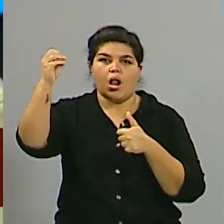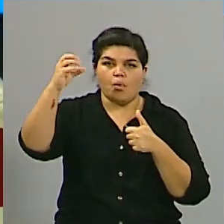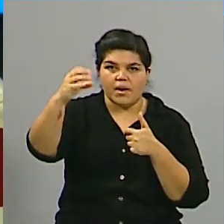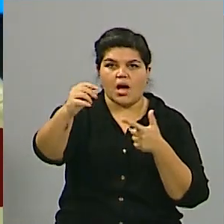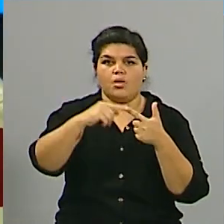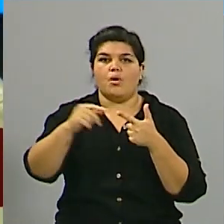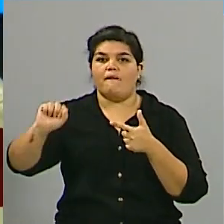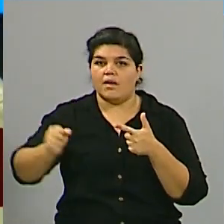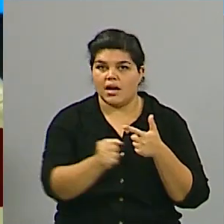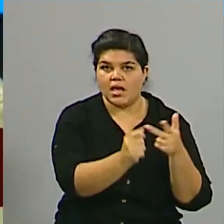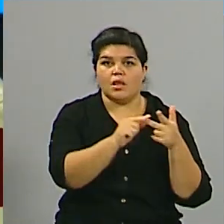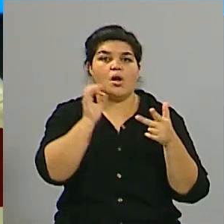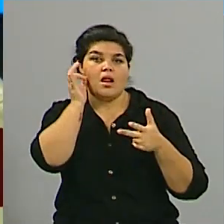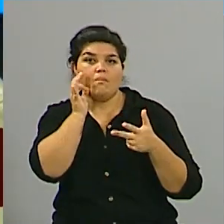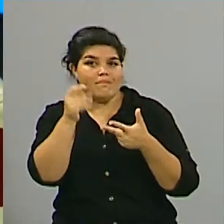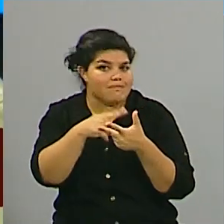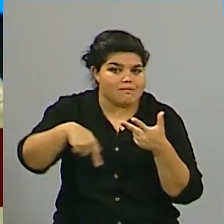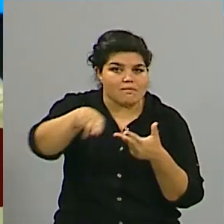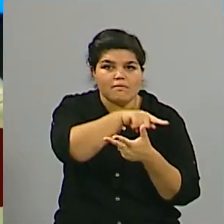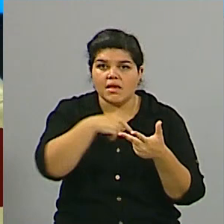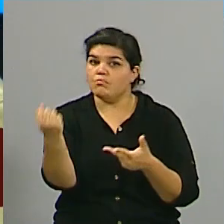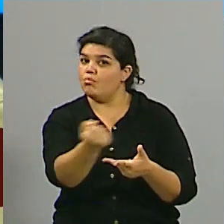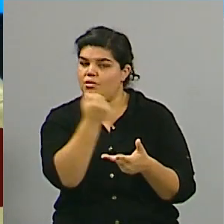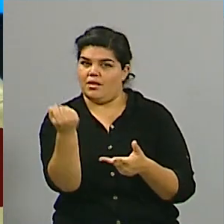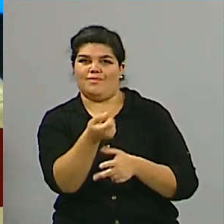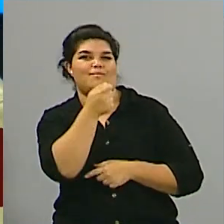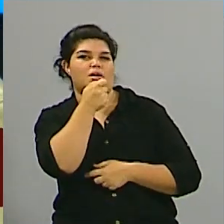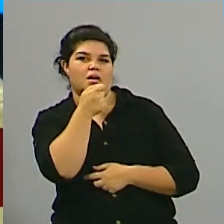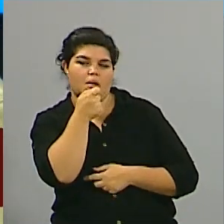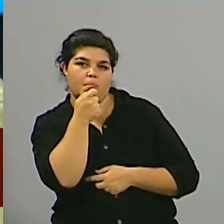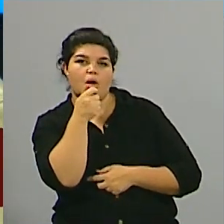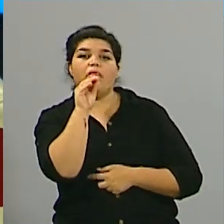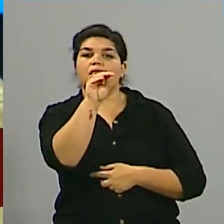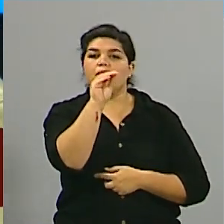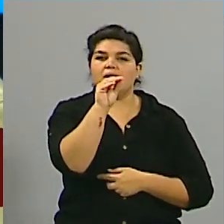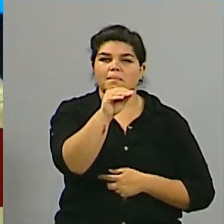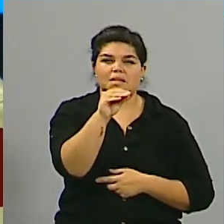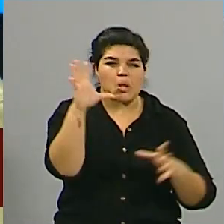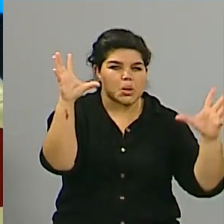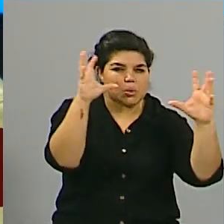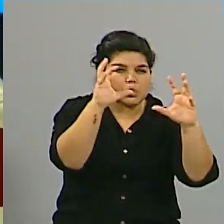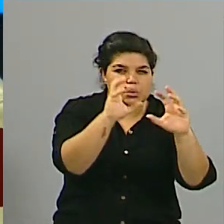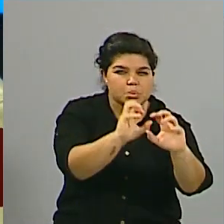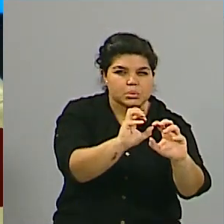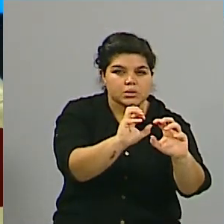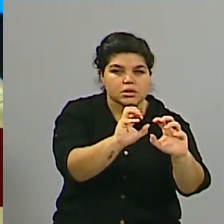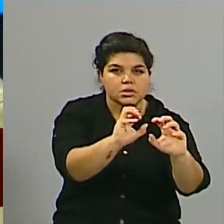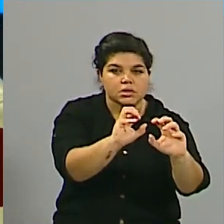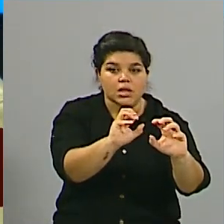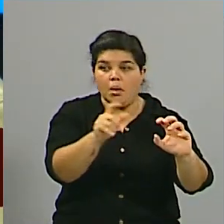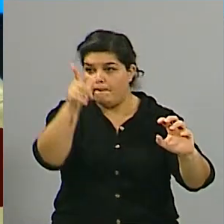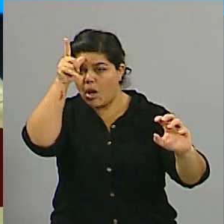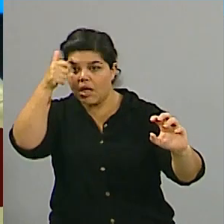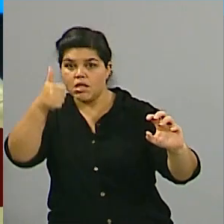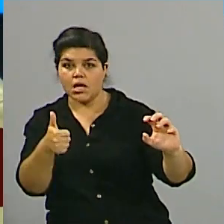también, digamos, ¿no? Si el departamento está oscuro, bueno, hasta por más que pase un policía difícilmente vea el hecho, digamos, ¿no?